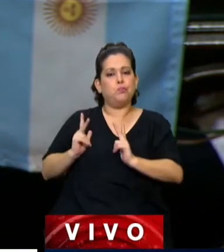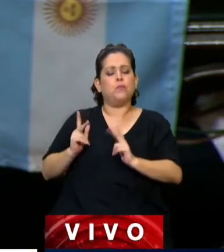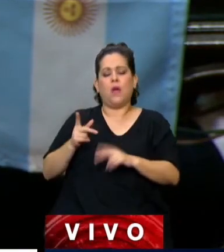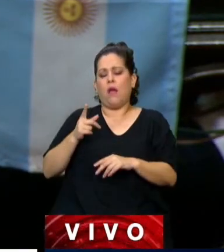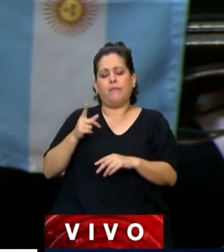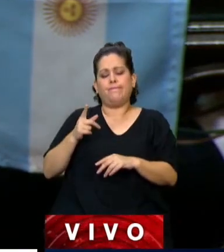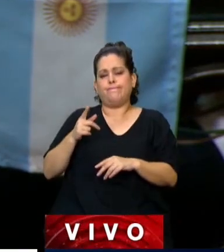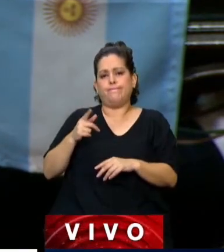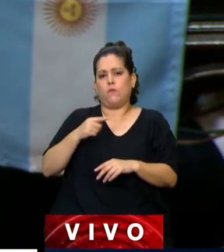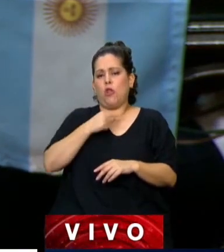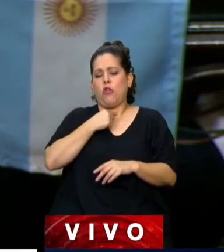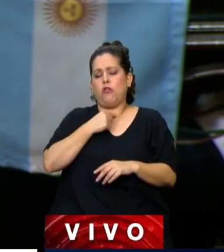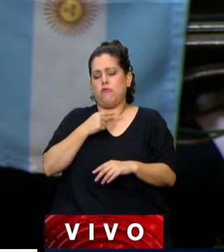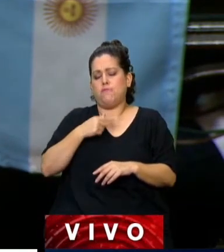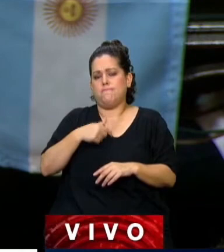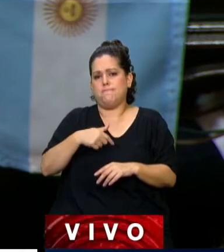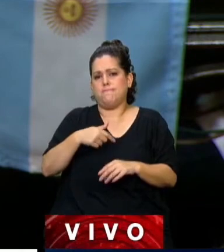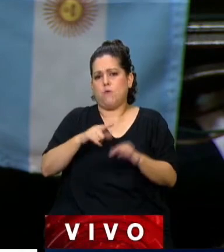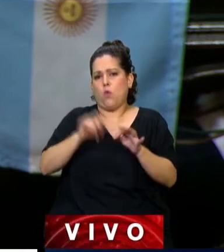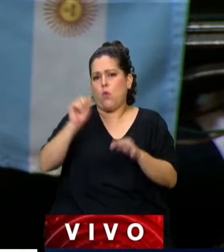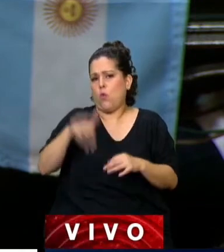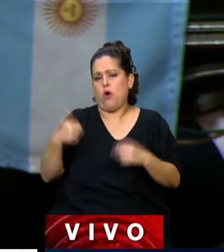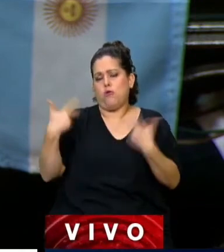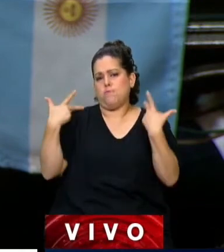a poder dar quórum.